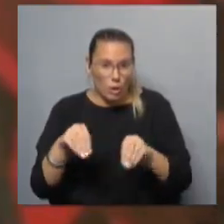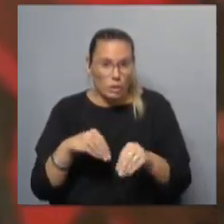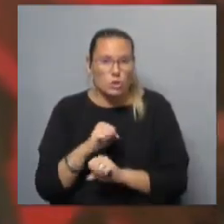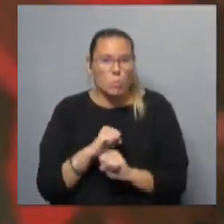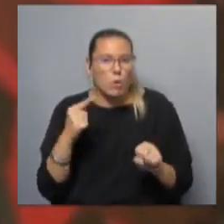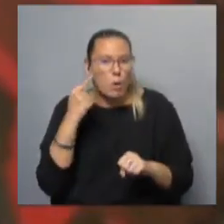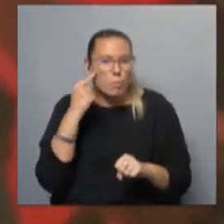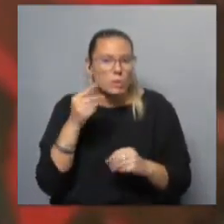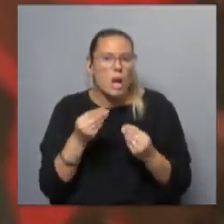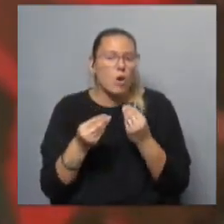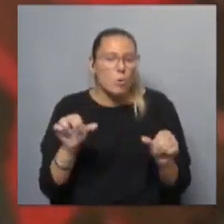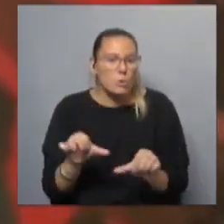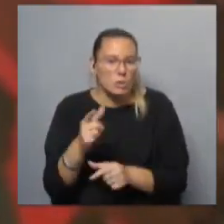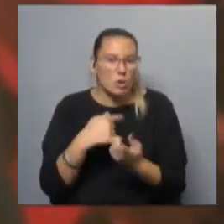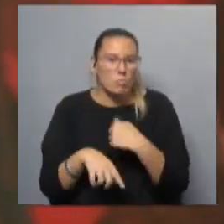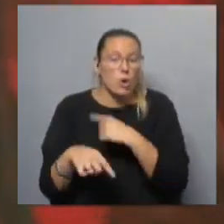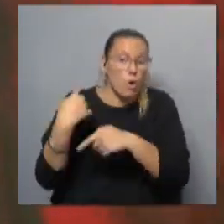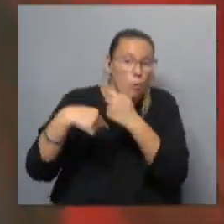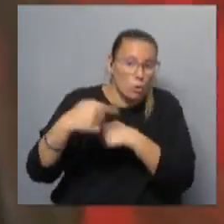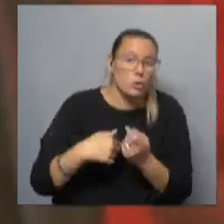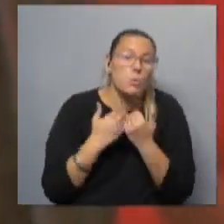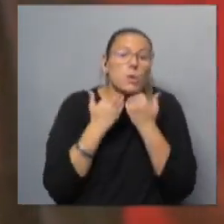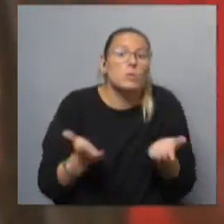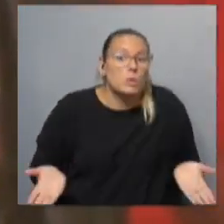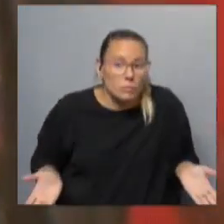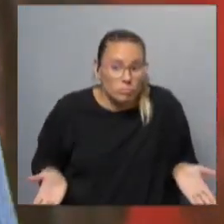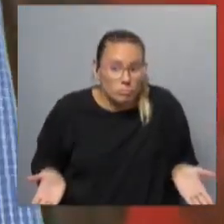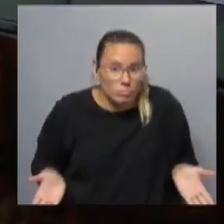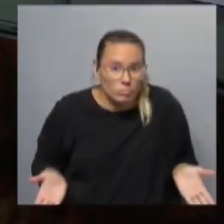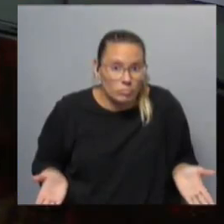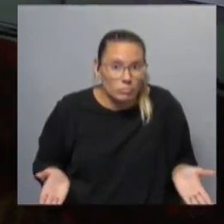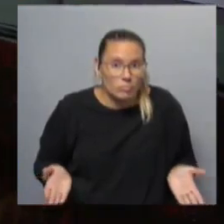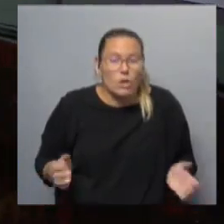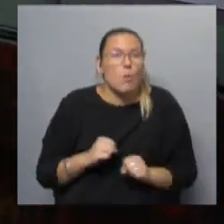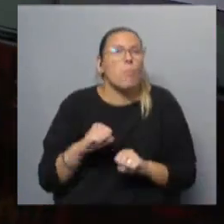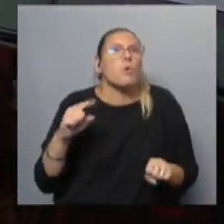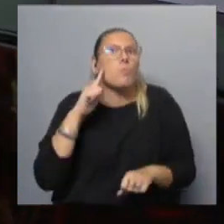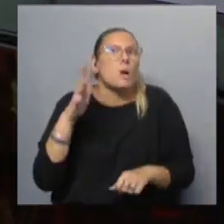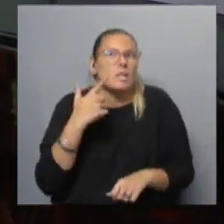puedo pensar cómo llegaron hasta ahí, pero no puedo seguir más adelante. No puedo seguir más adelante.